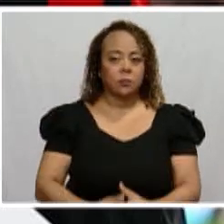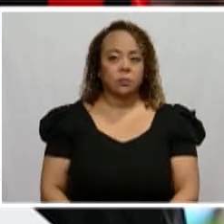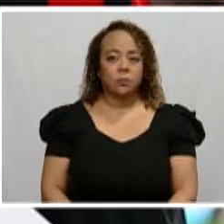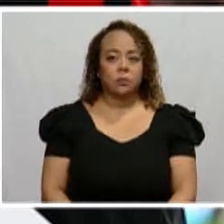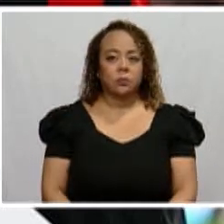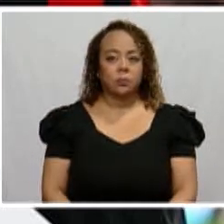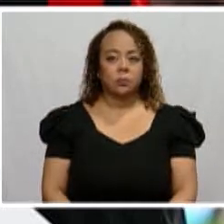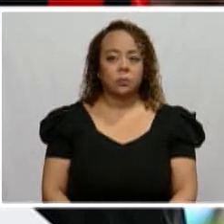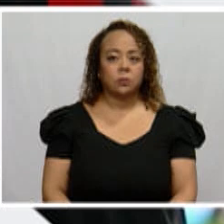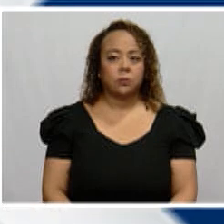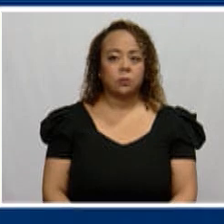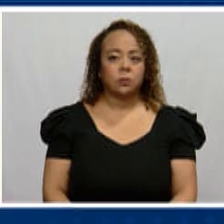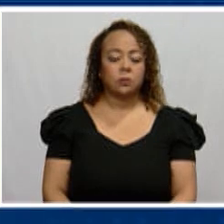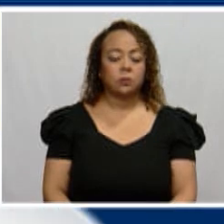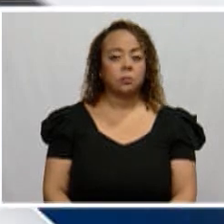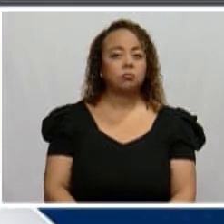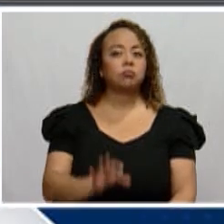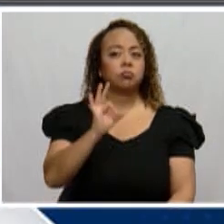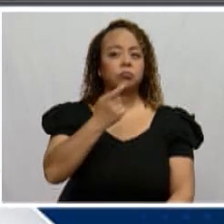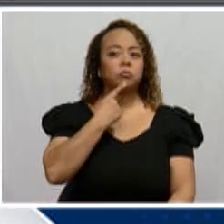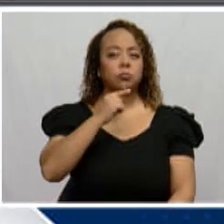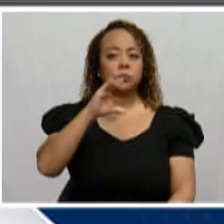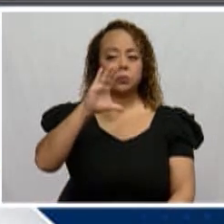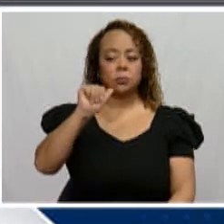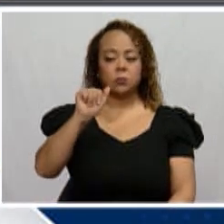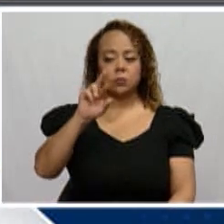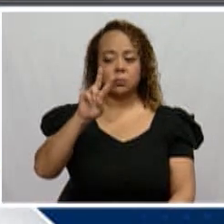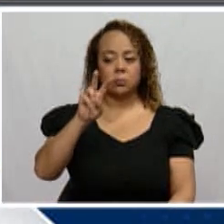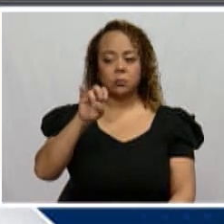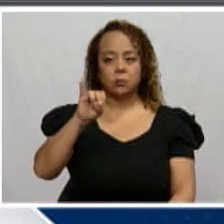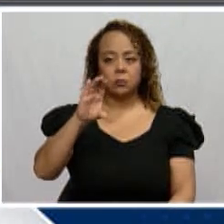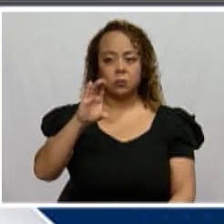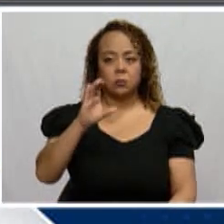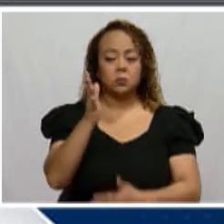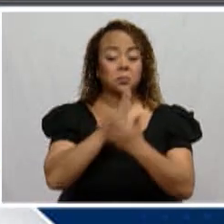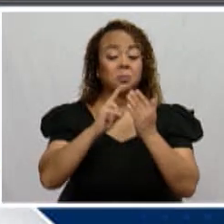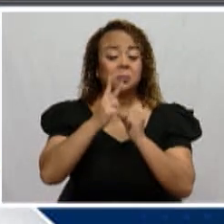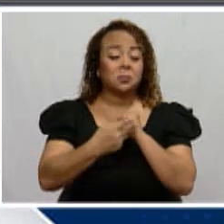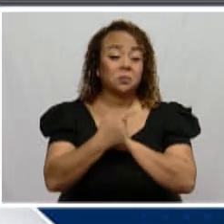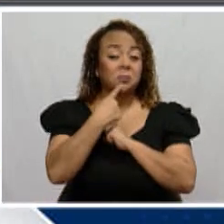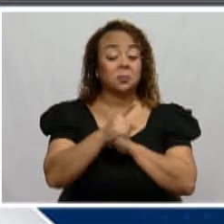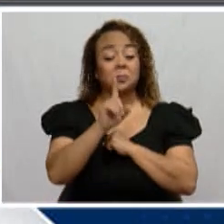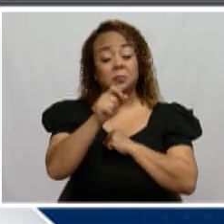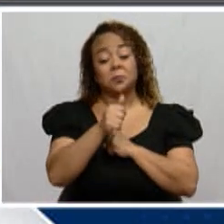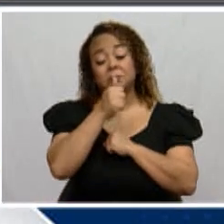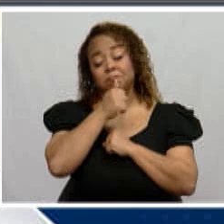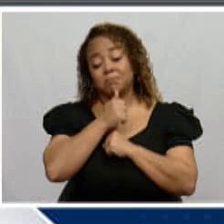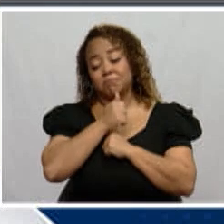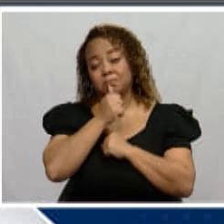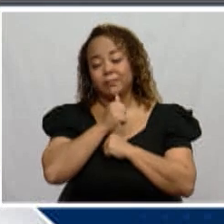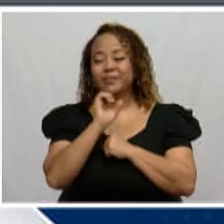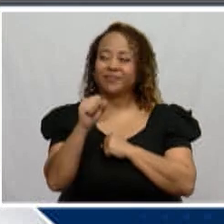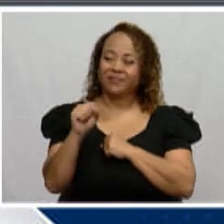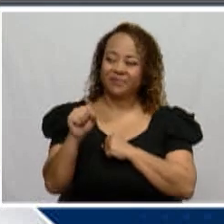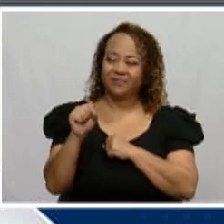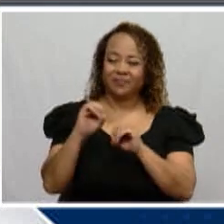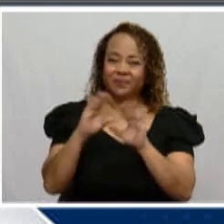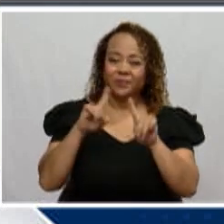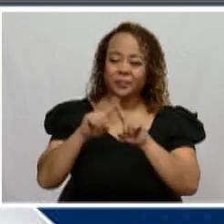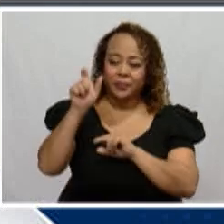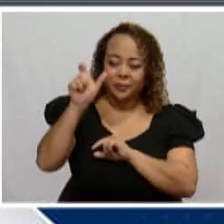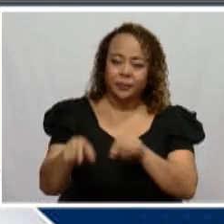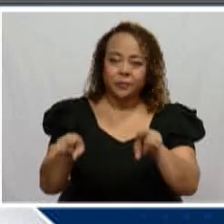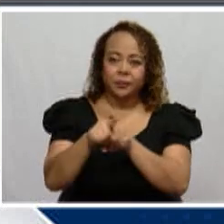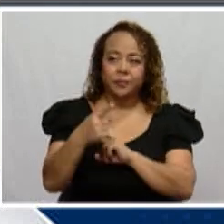creo que la liga y y bien lo dijo Carey verdad porque carece que a veces dices que había que tener paciencia Sí por supuesto Pero él también